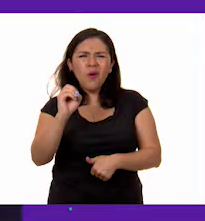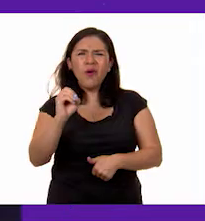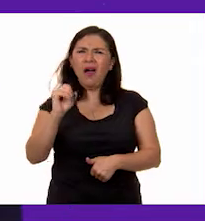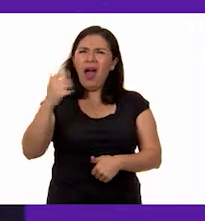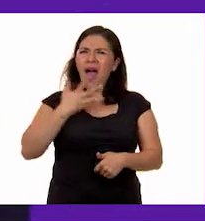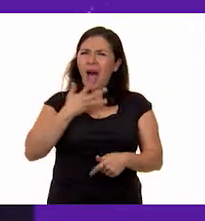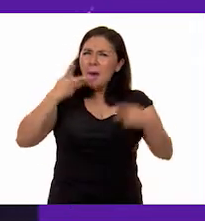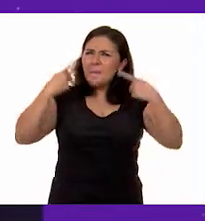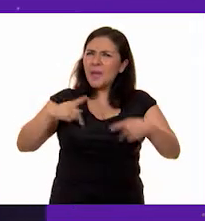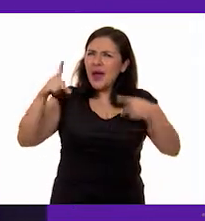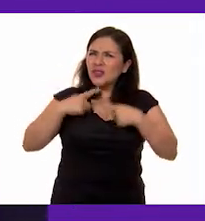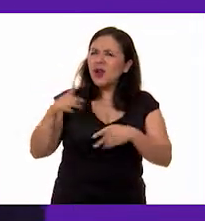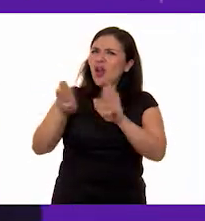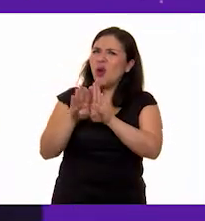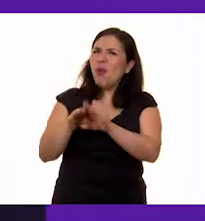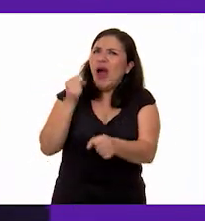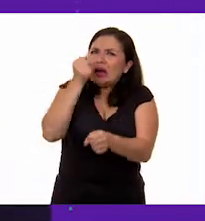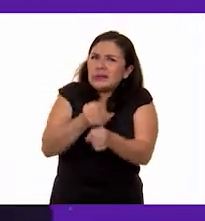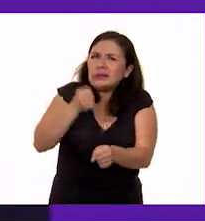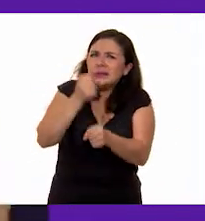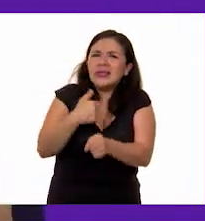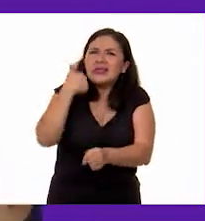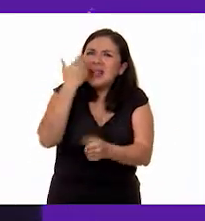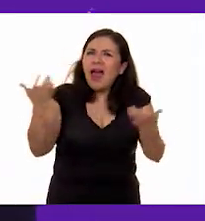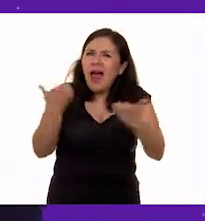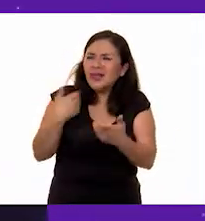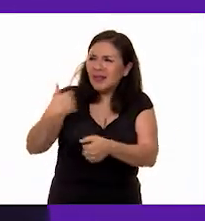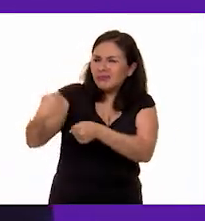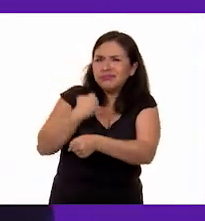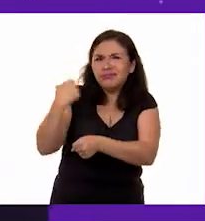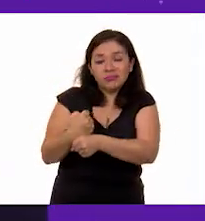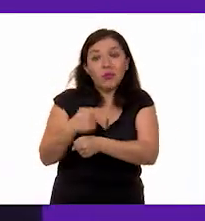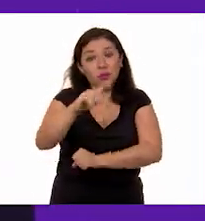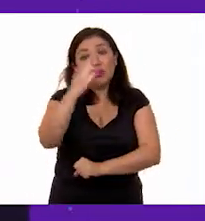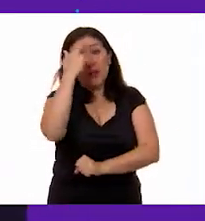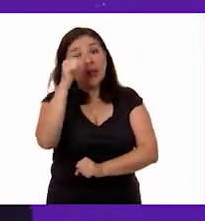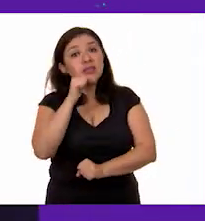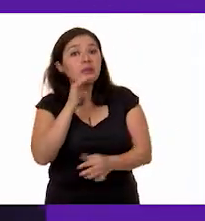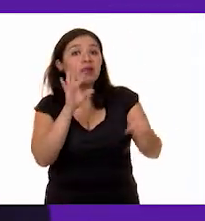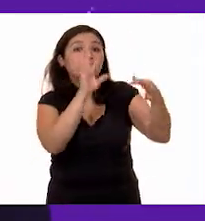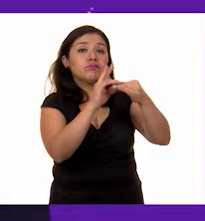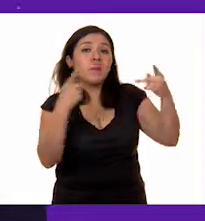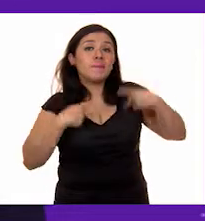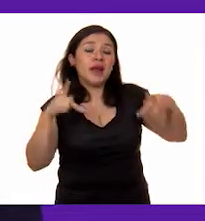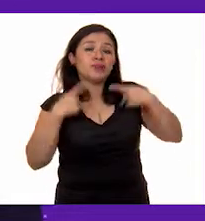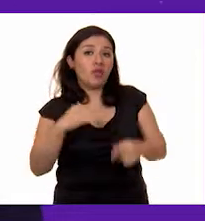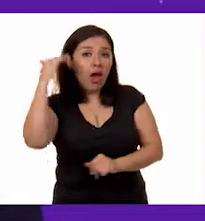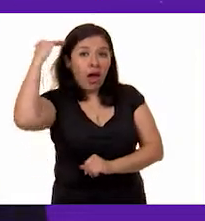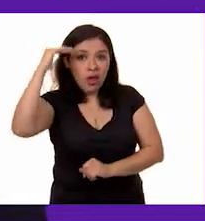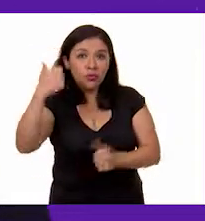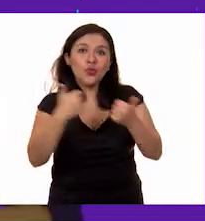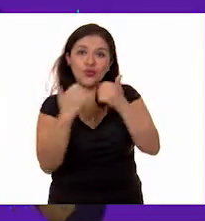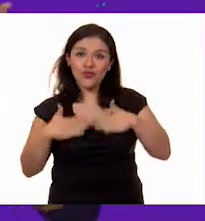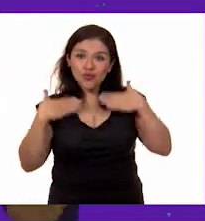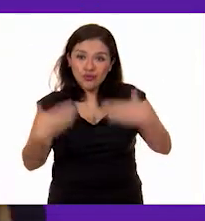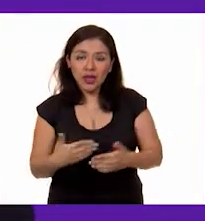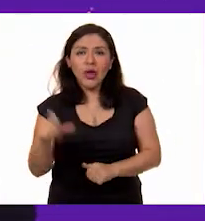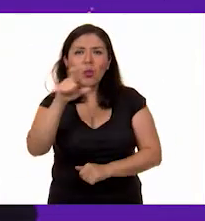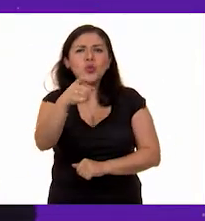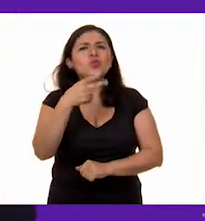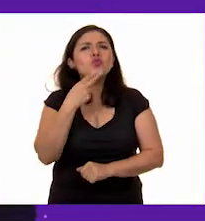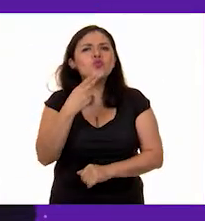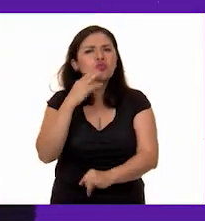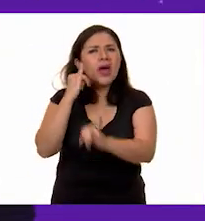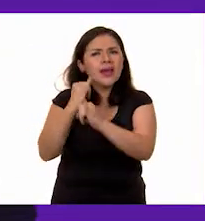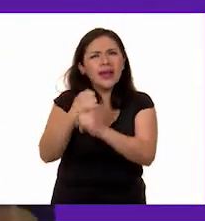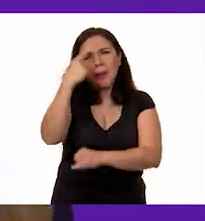alguien que te presiona a hacer algo que no quieres, recuerda siempre contárselo a un adulto de confianza. Cuando navegues por